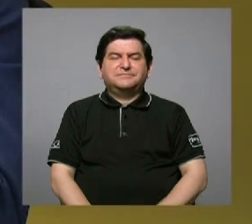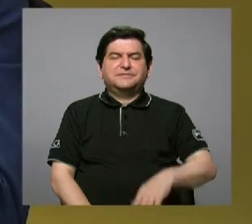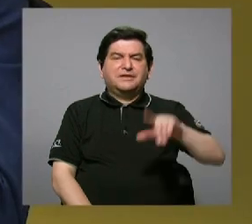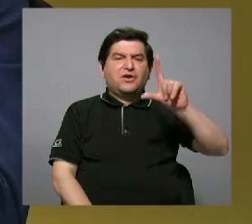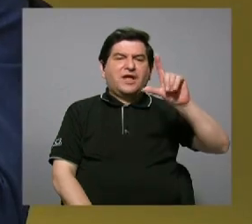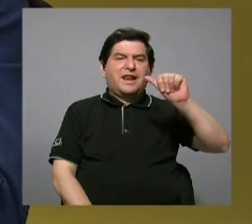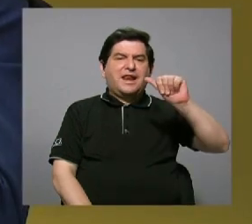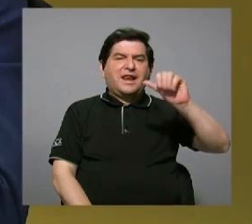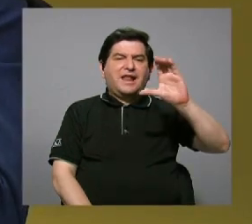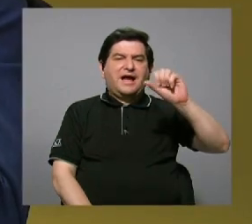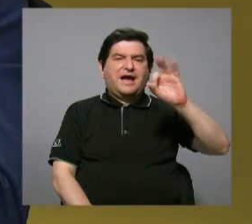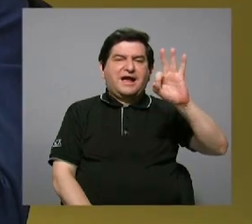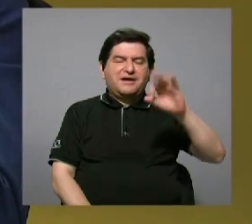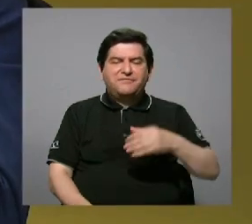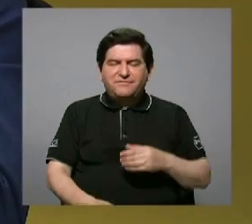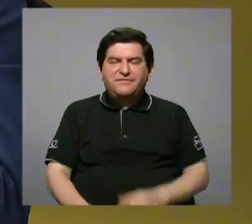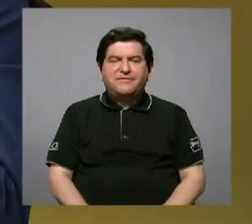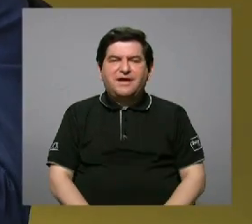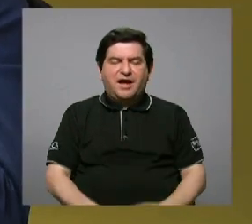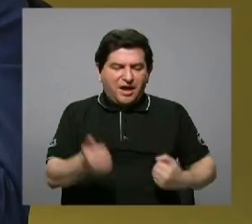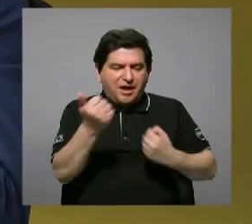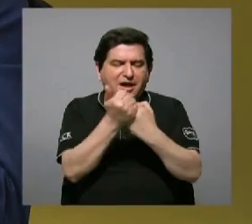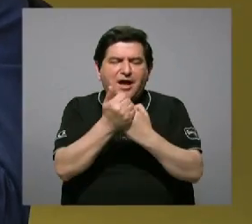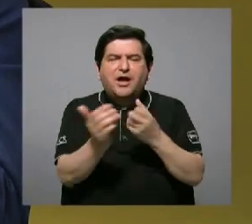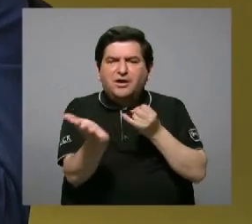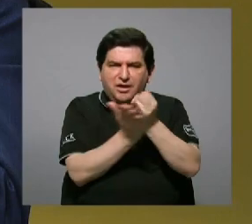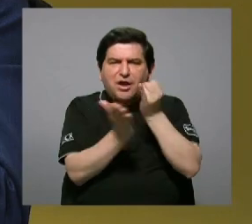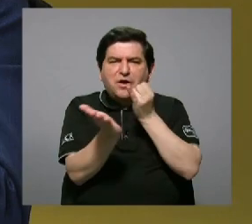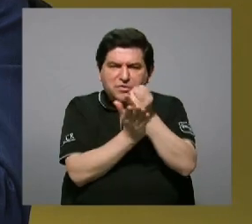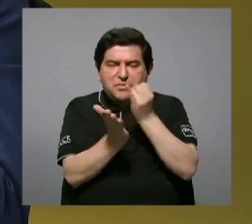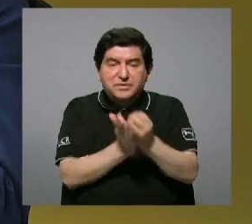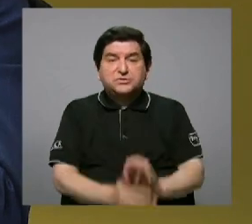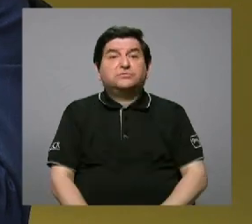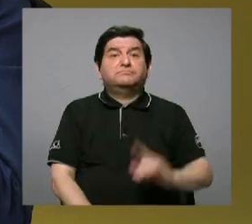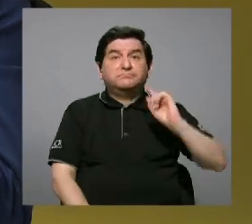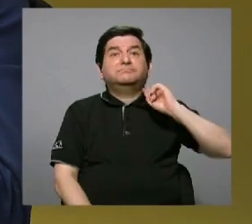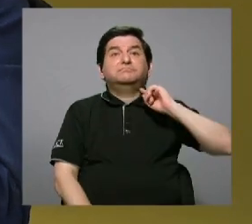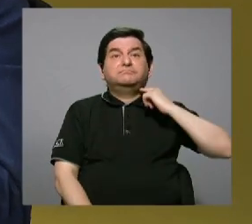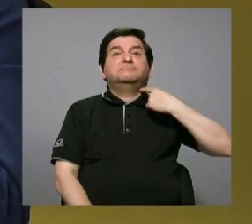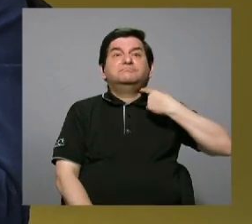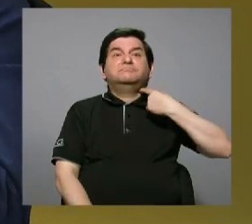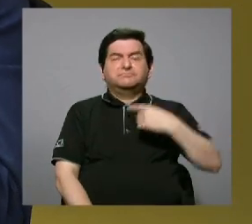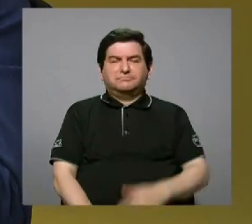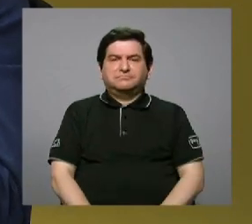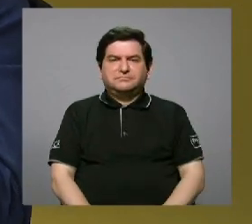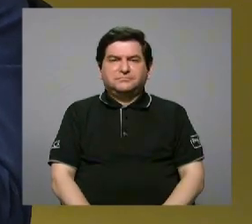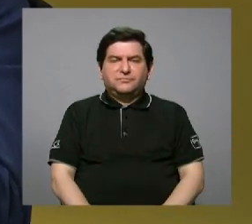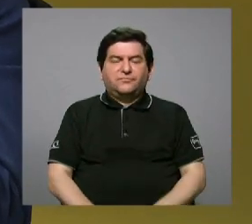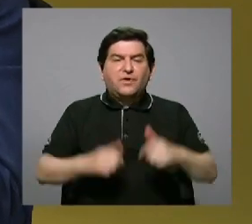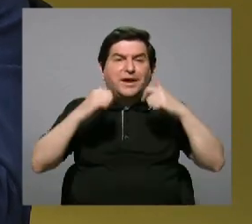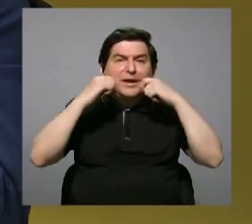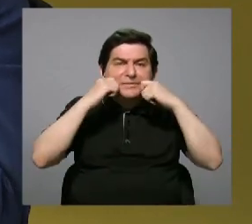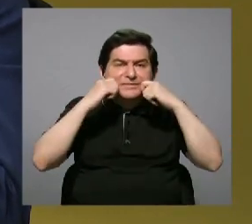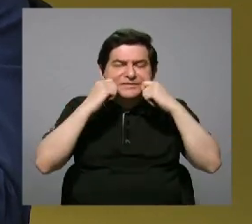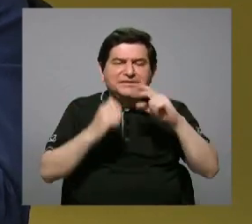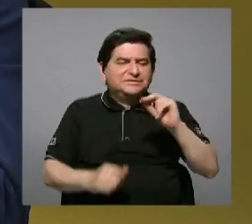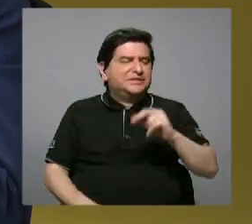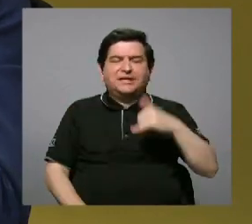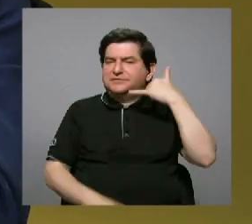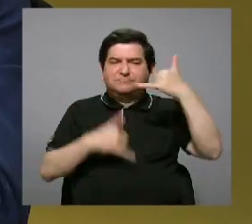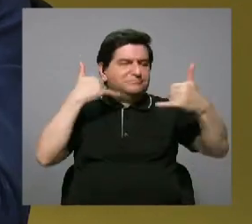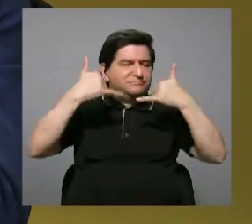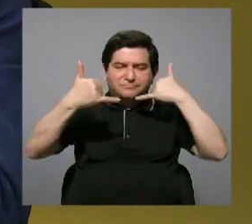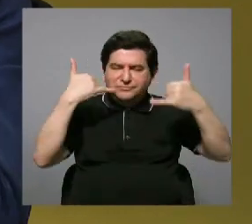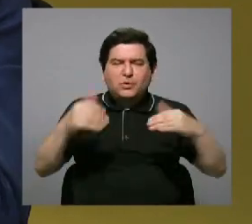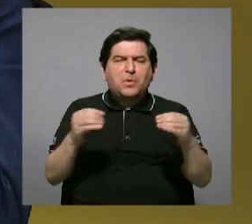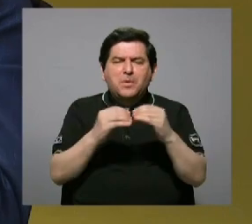nos patrocinó esta investigación, una investigación relativamente cara, porque fue presencial, no fue una encuesta por teléfono, que suele